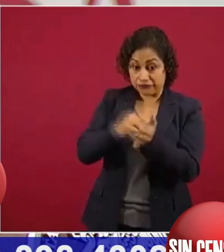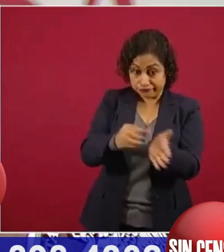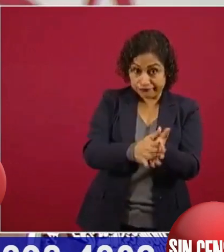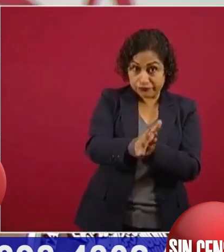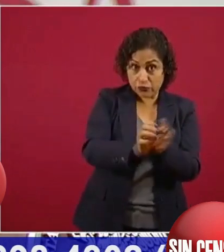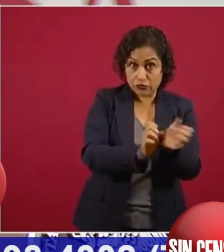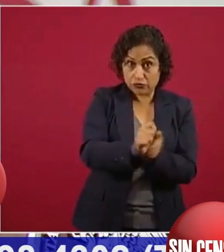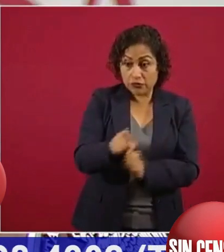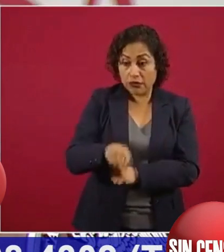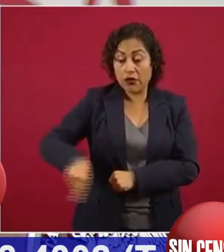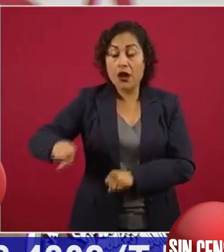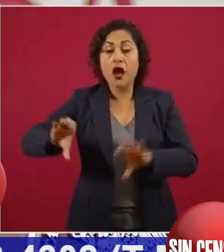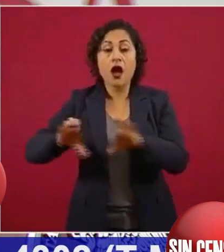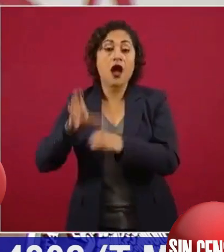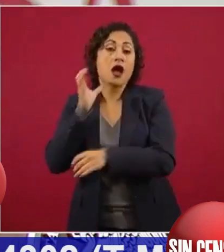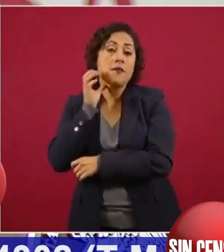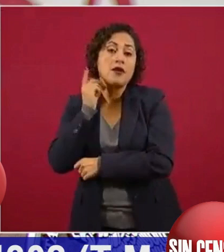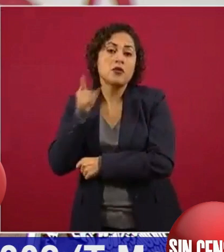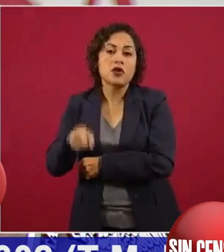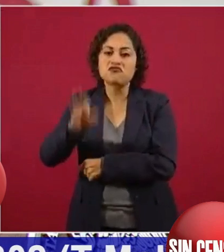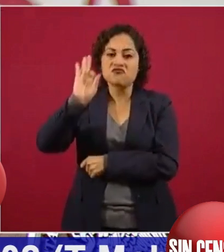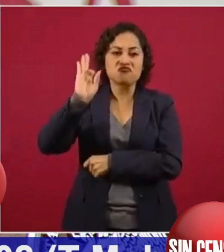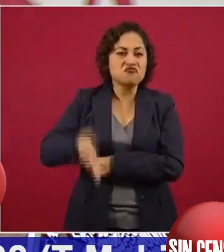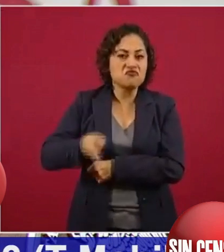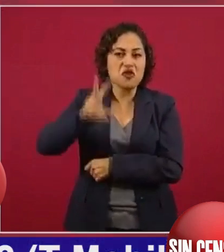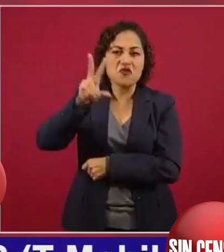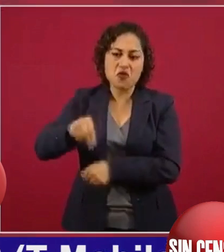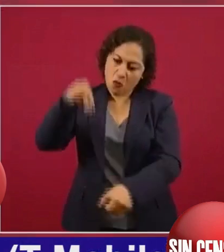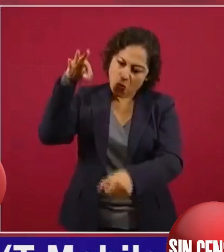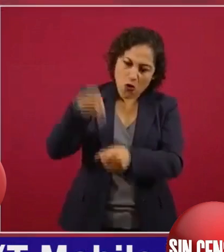Entonces, pero ahí quedó eso ya.